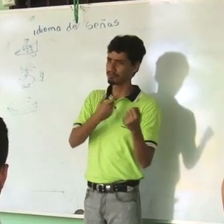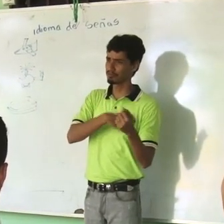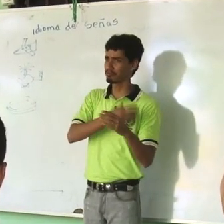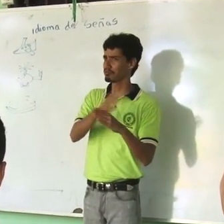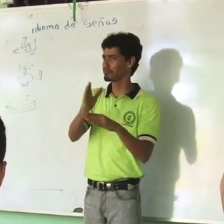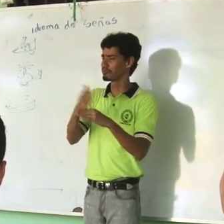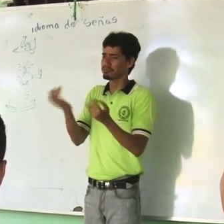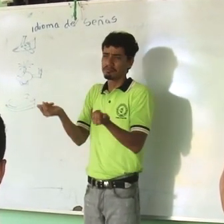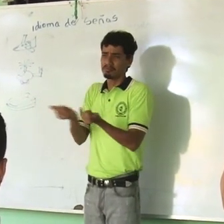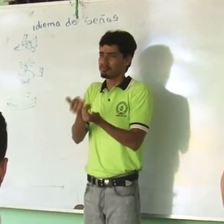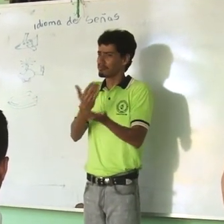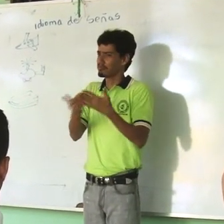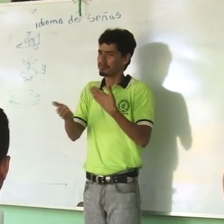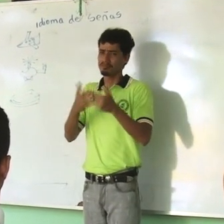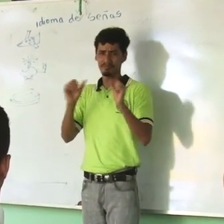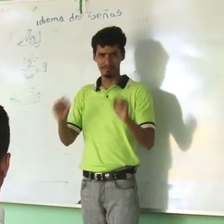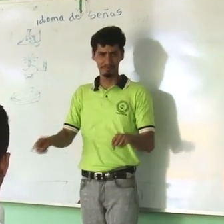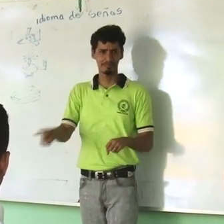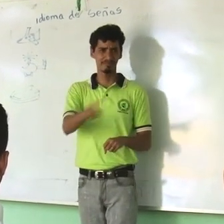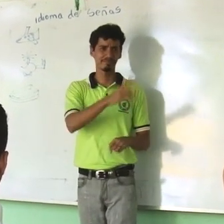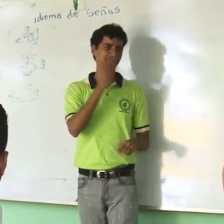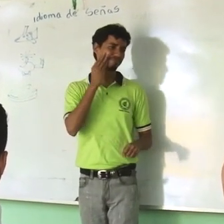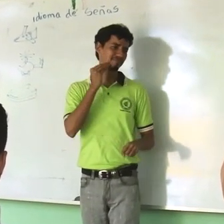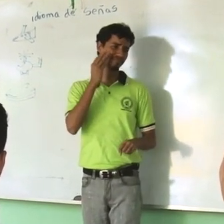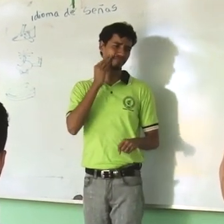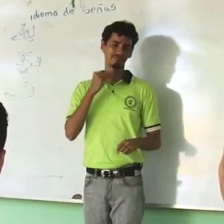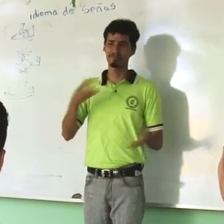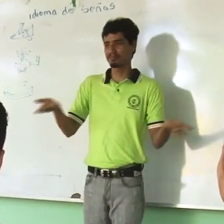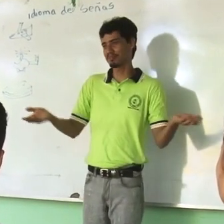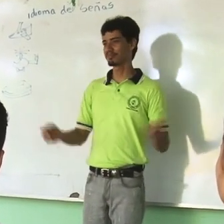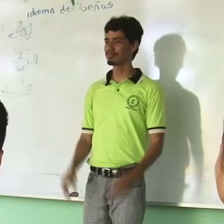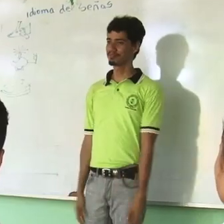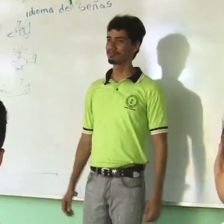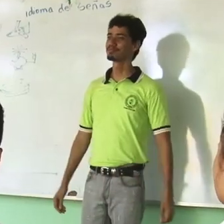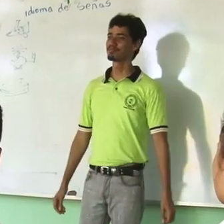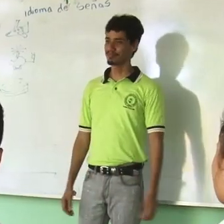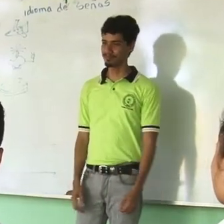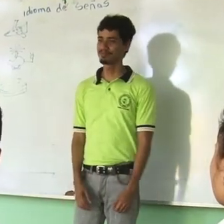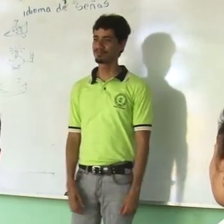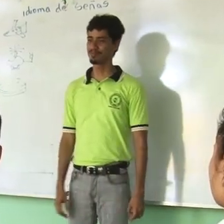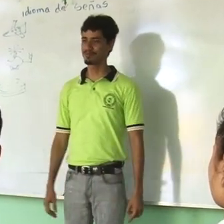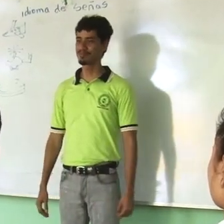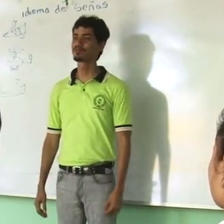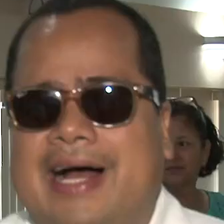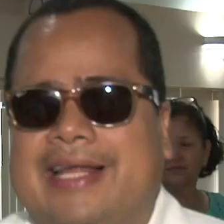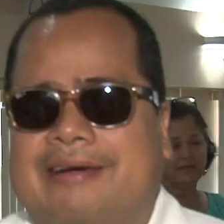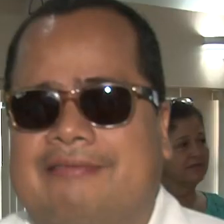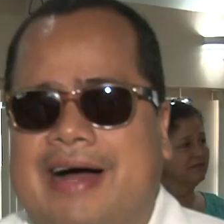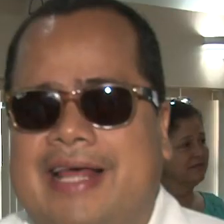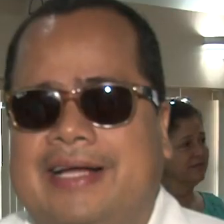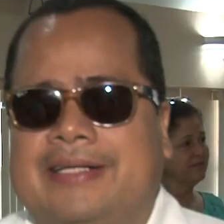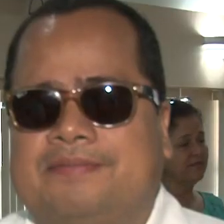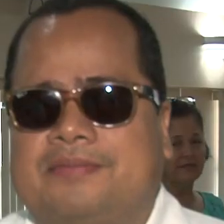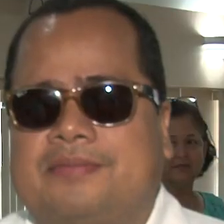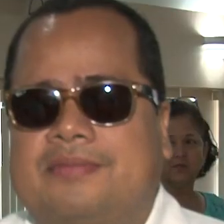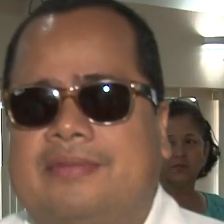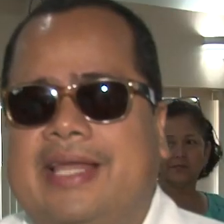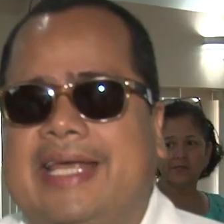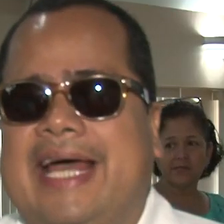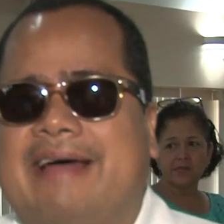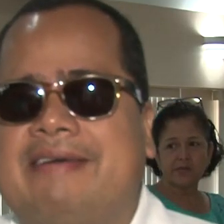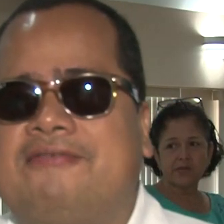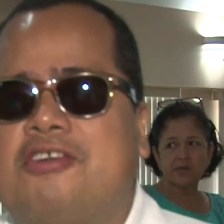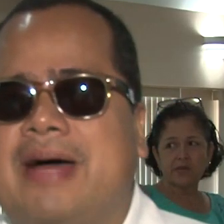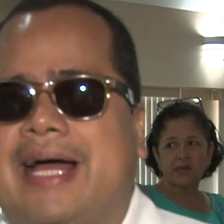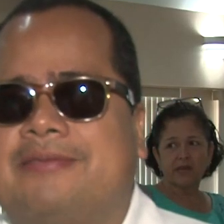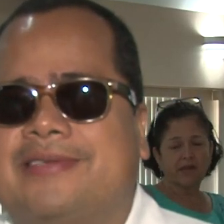los aspectos que rodean la vida de una persona con discapacidad, la información adecuada